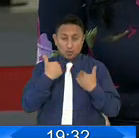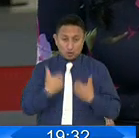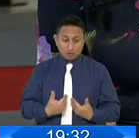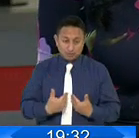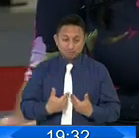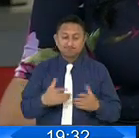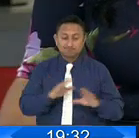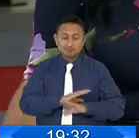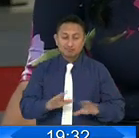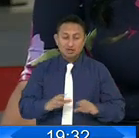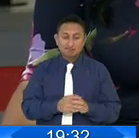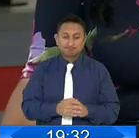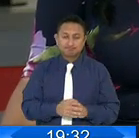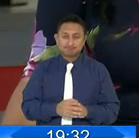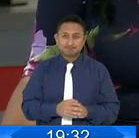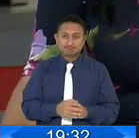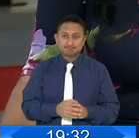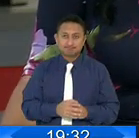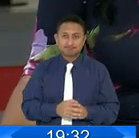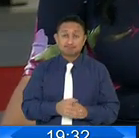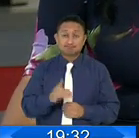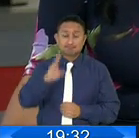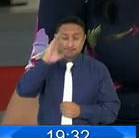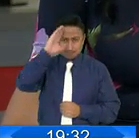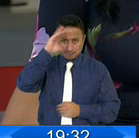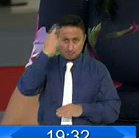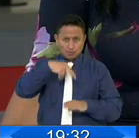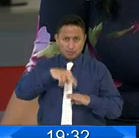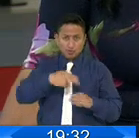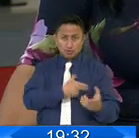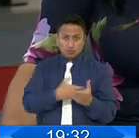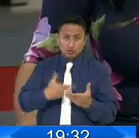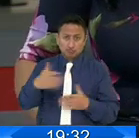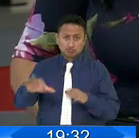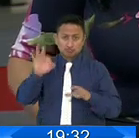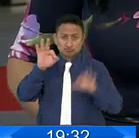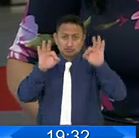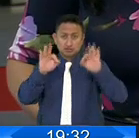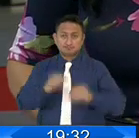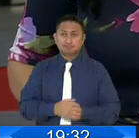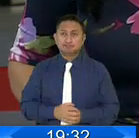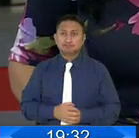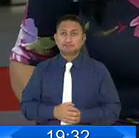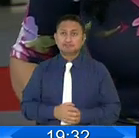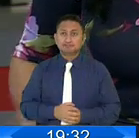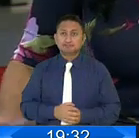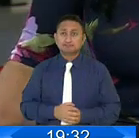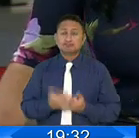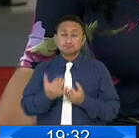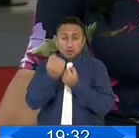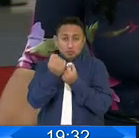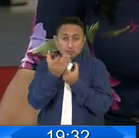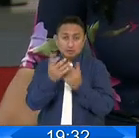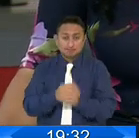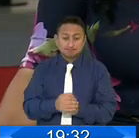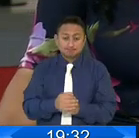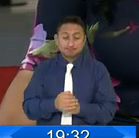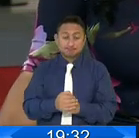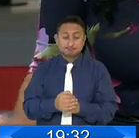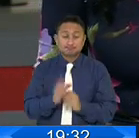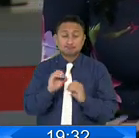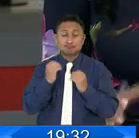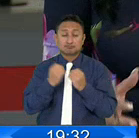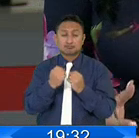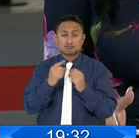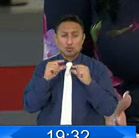de estos 2 cuerpos que fueron ubicados por la Policía Nacional y el Cuerpo de Bomberos. Y ahora les contamos que una presunta